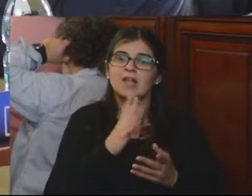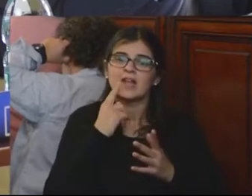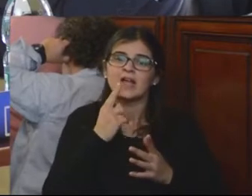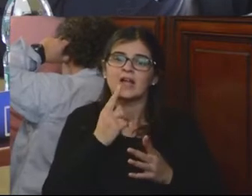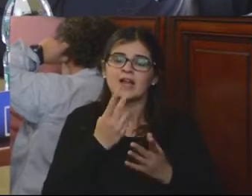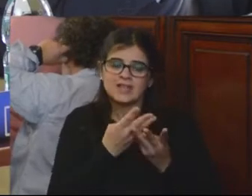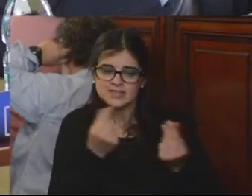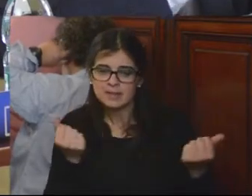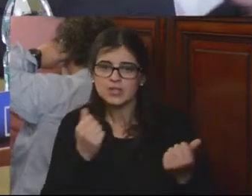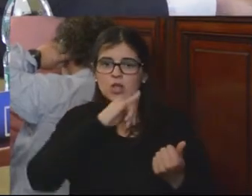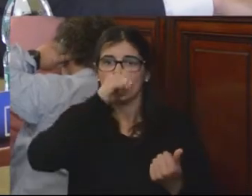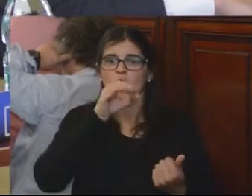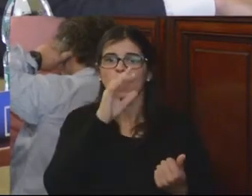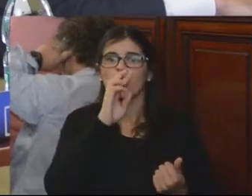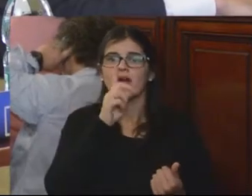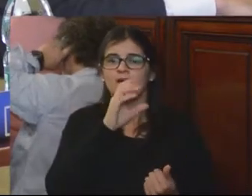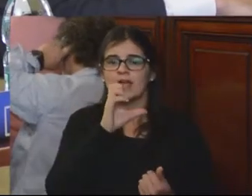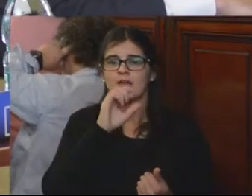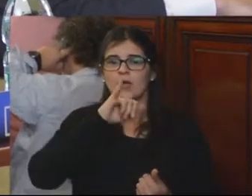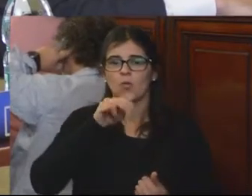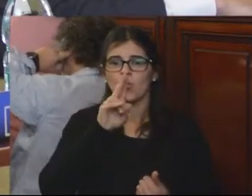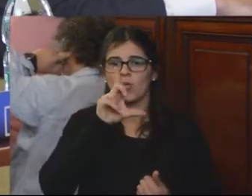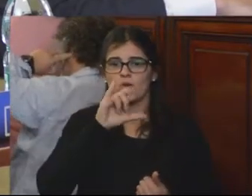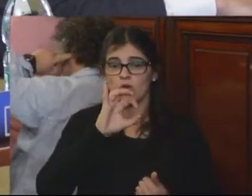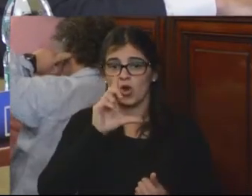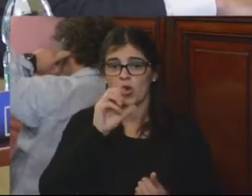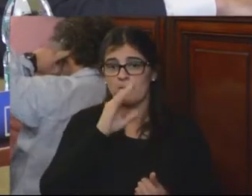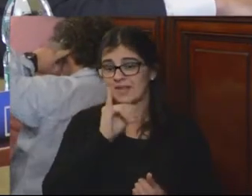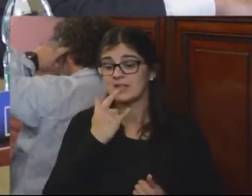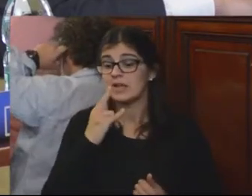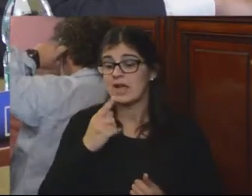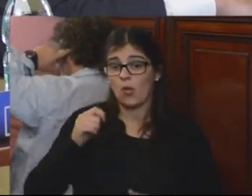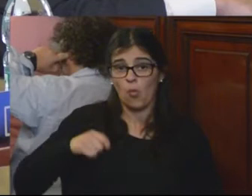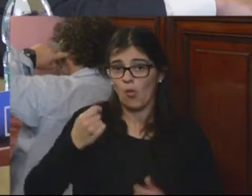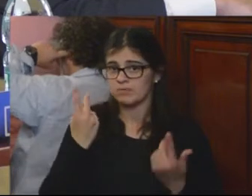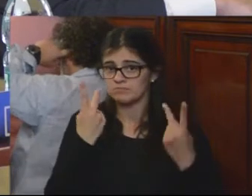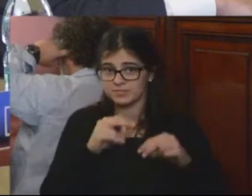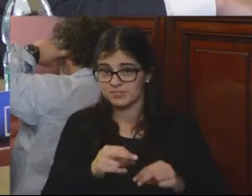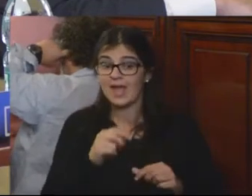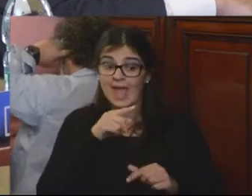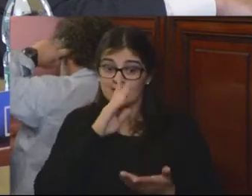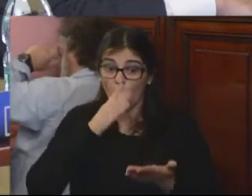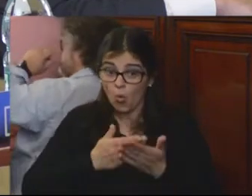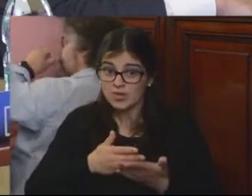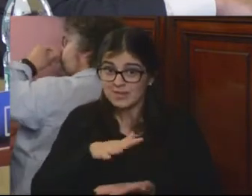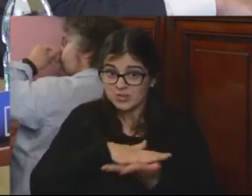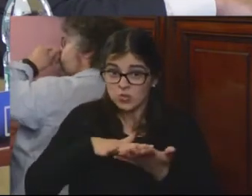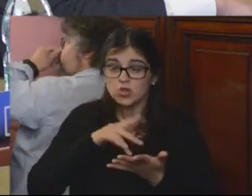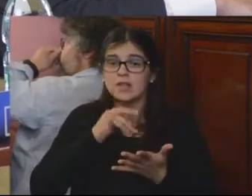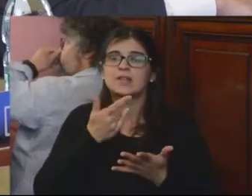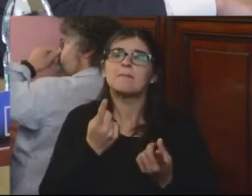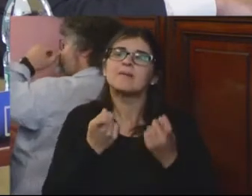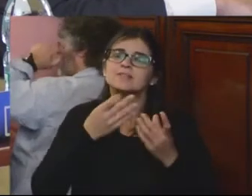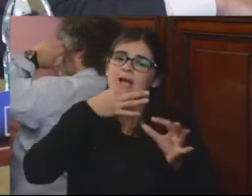de jorge julio lópez presentación denegada por el juez sobre este último caso es necesario precisar que